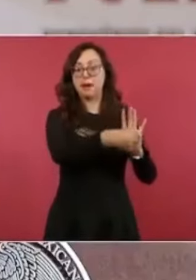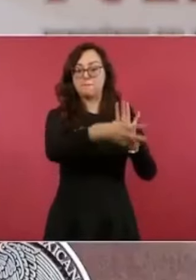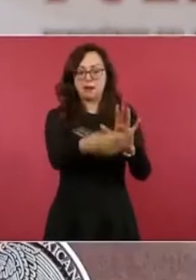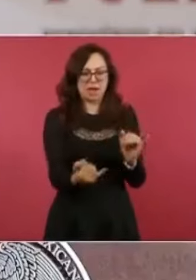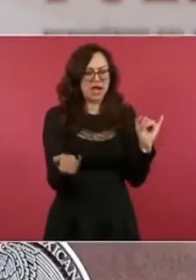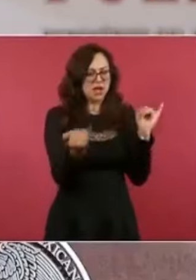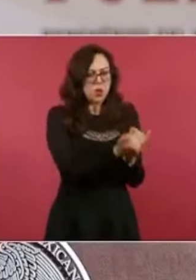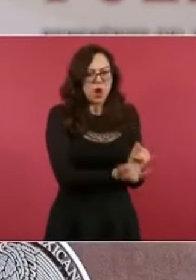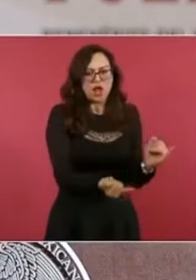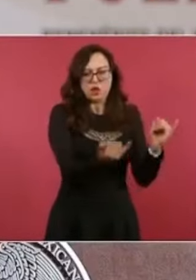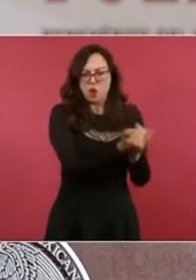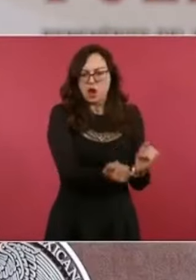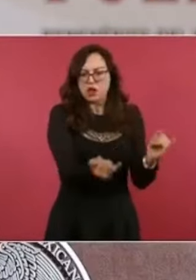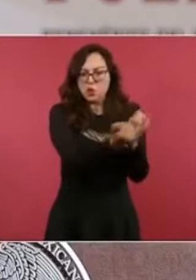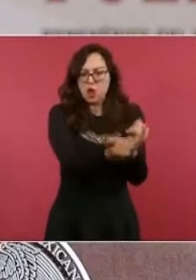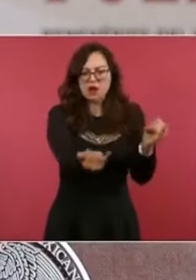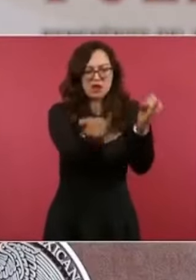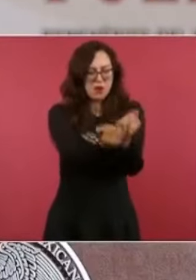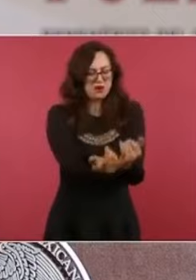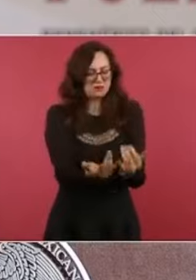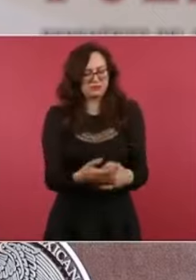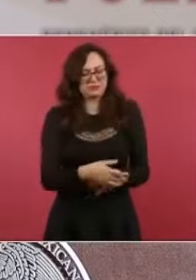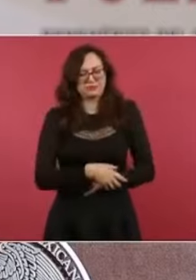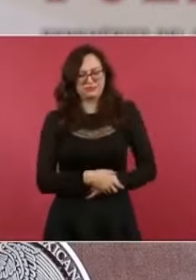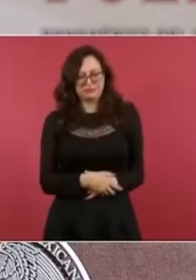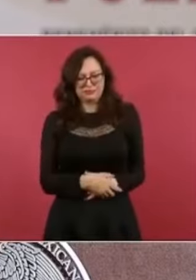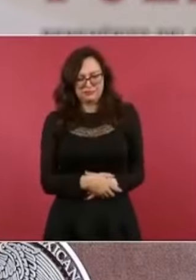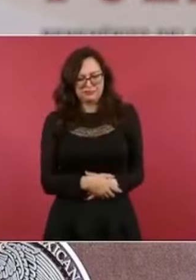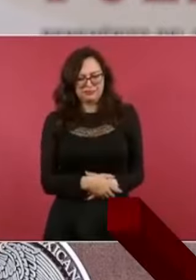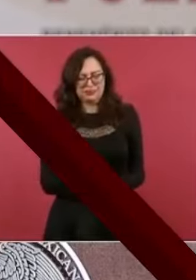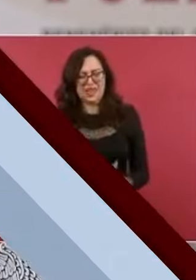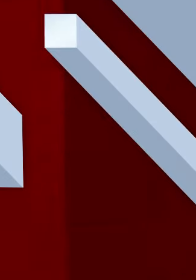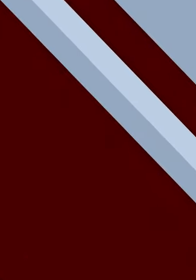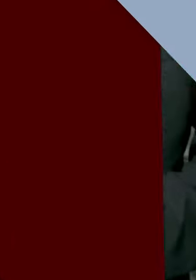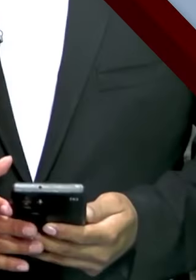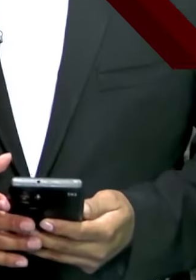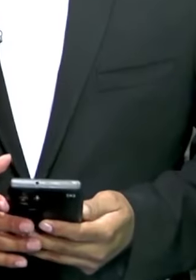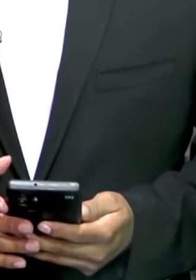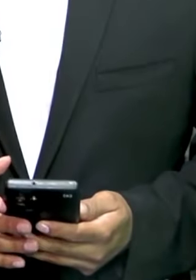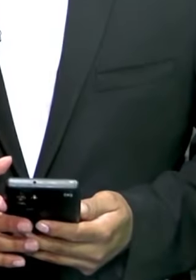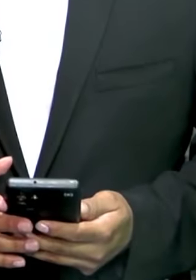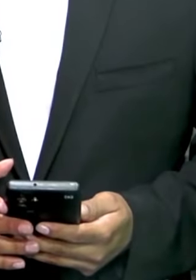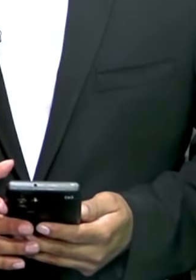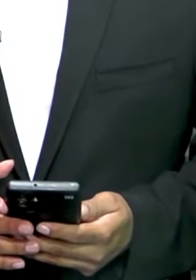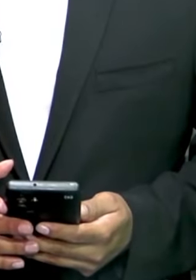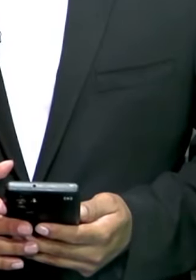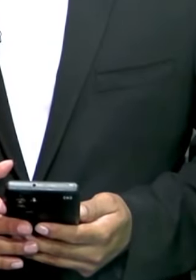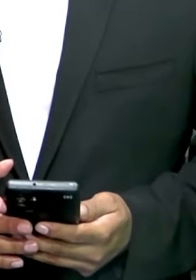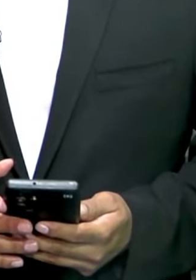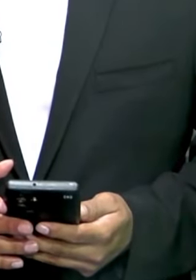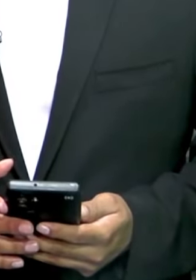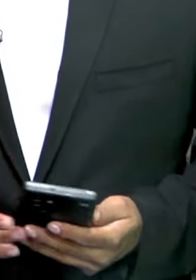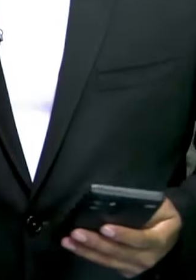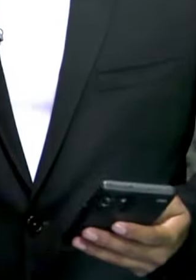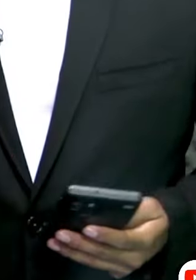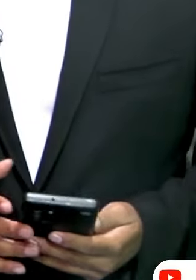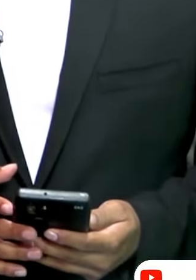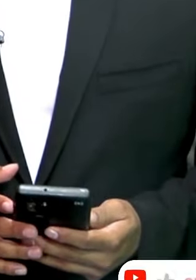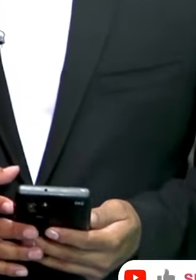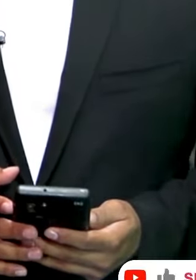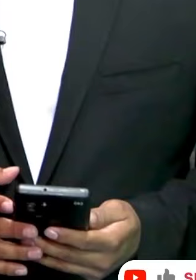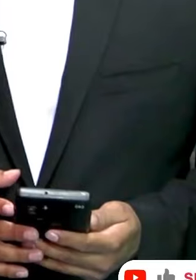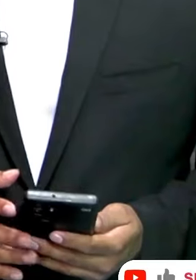parafraseando una idea original. ¿No les parece como similar a lo que hacen con los bots? ¿Cómo los vio usted? Porque su actuar